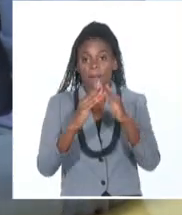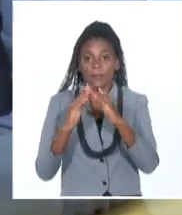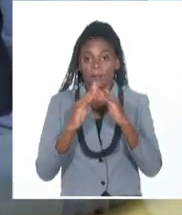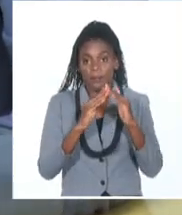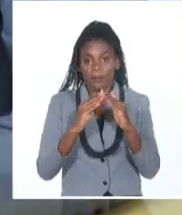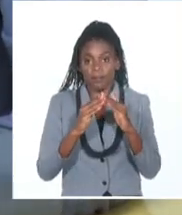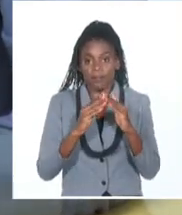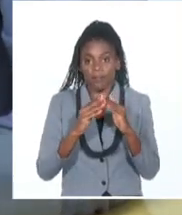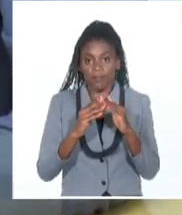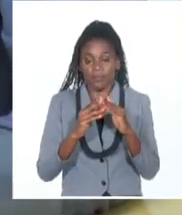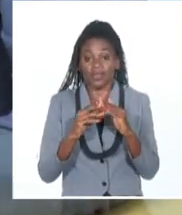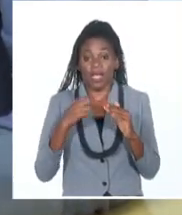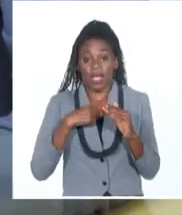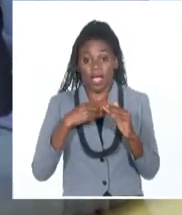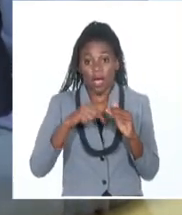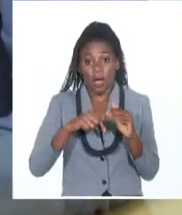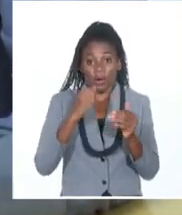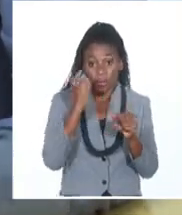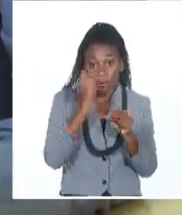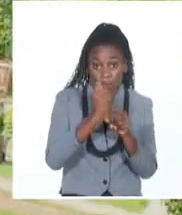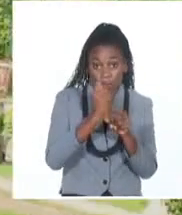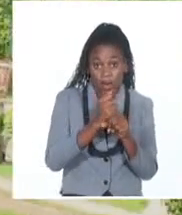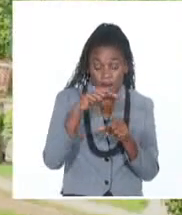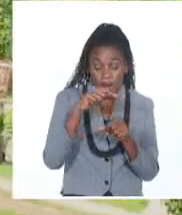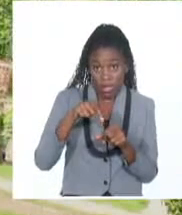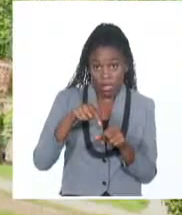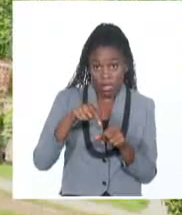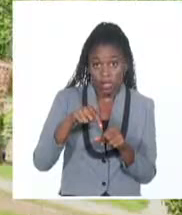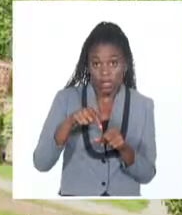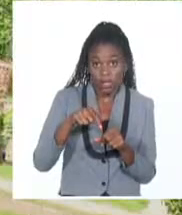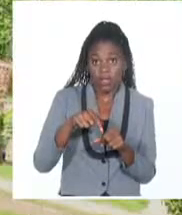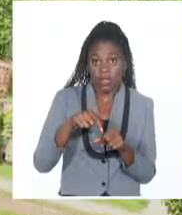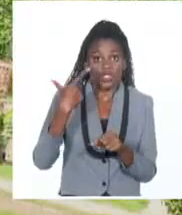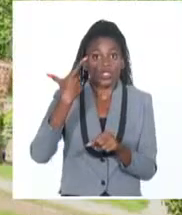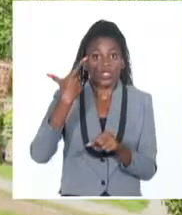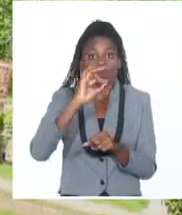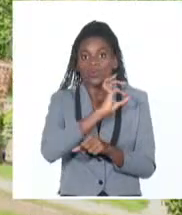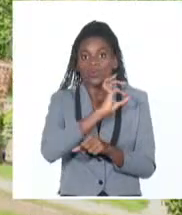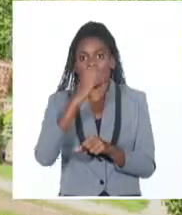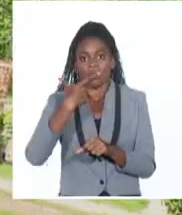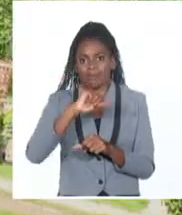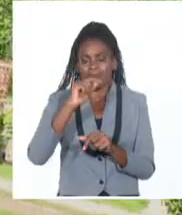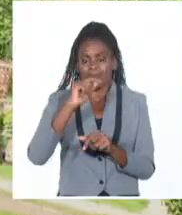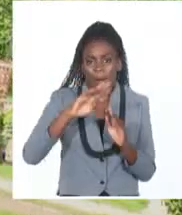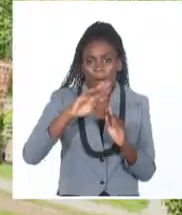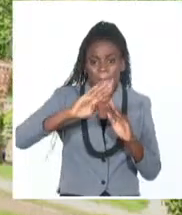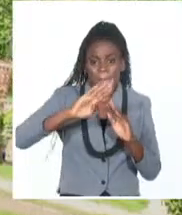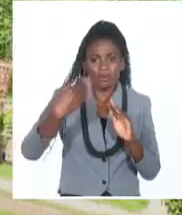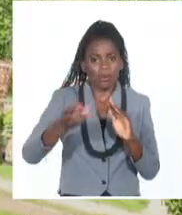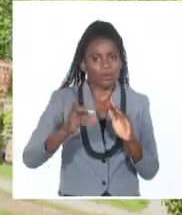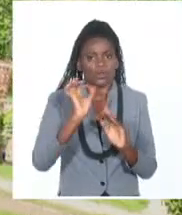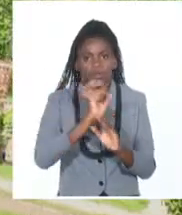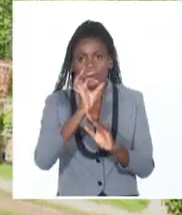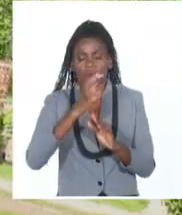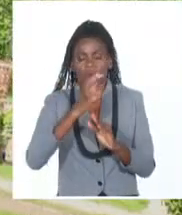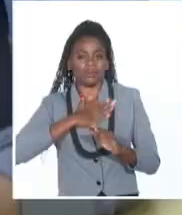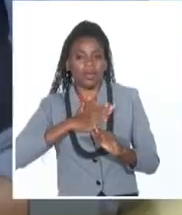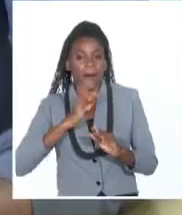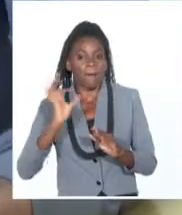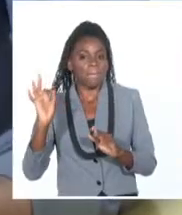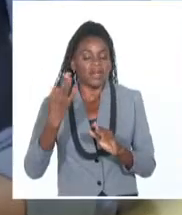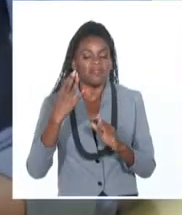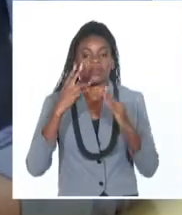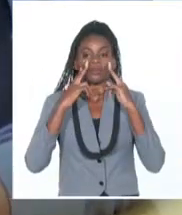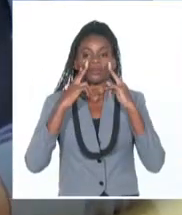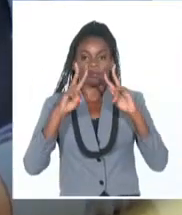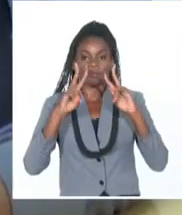de trabajar como ahora que estoy trabajando aquí en las Terrazas, no me fuera nunca a las Terrazas. Para el que ama la tranquilidad, es el lugar perfecto para vivir. Es un